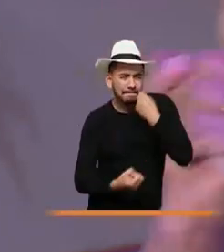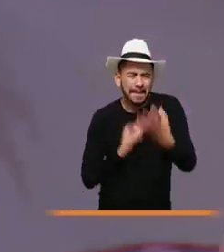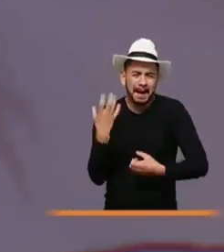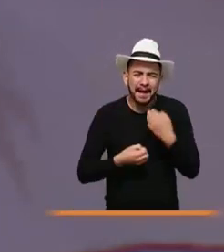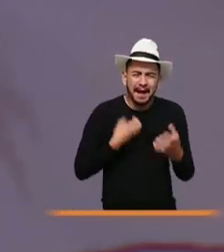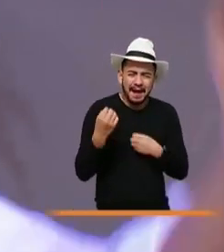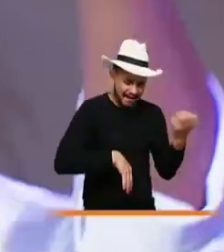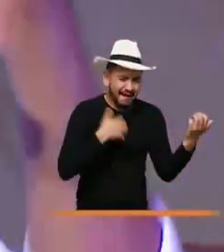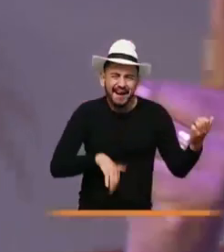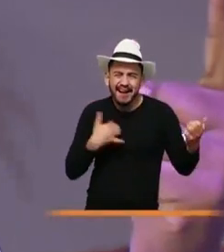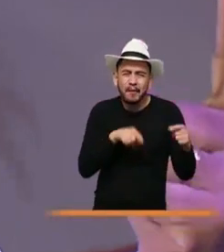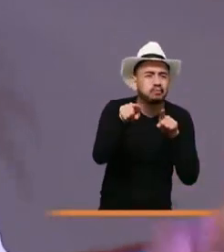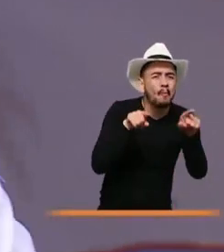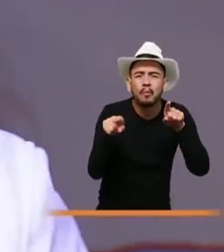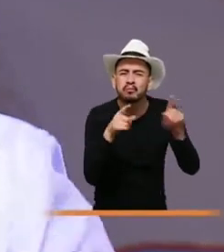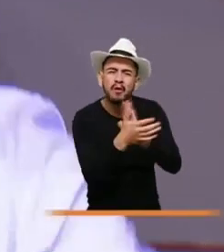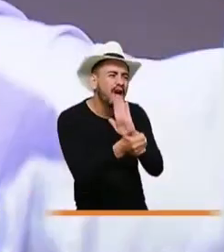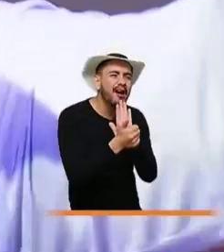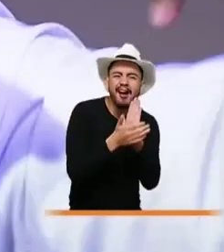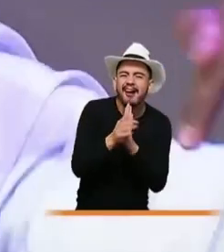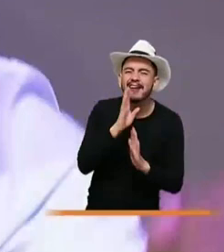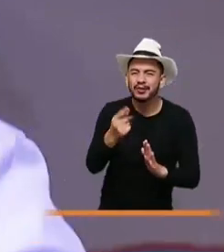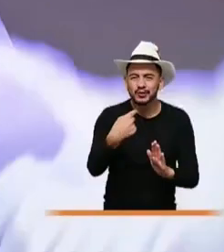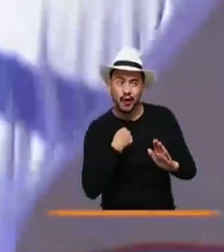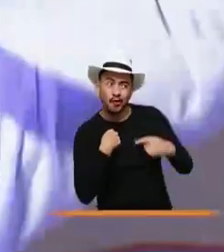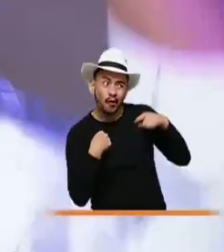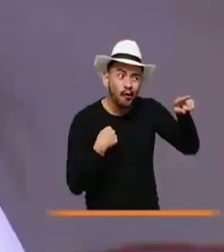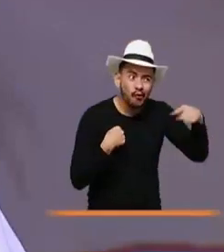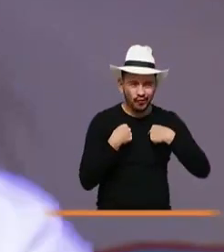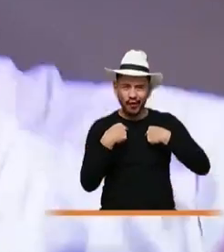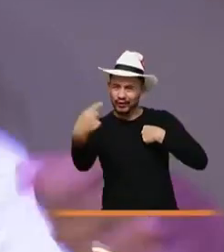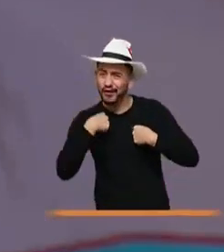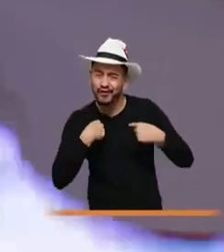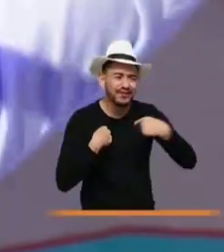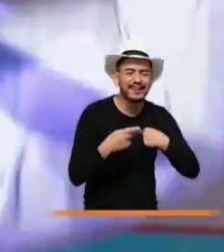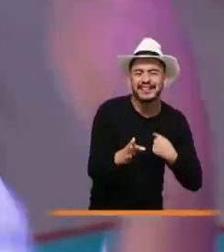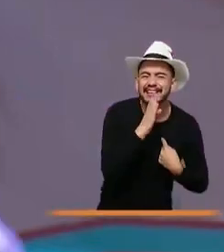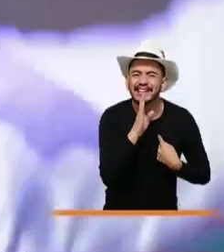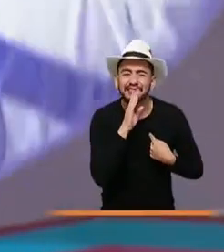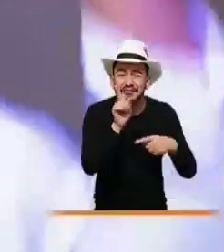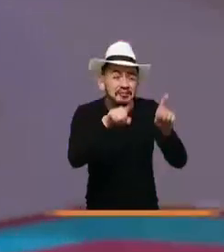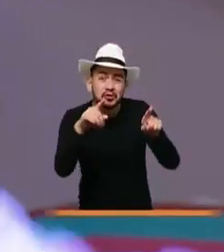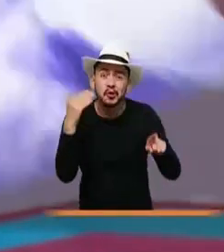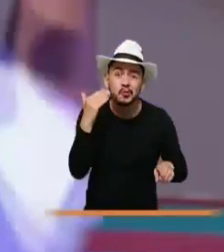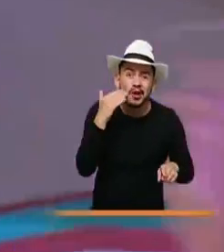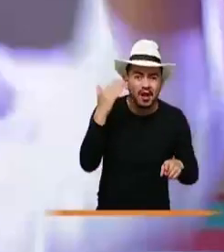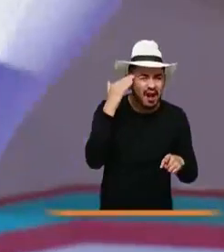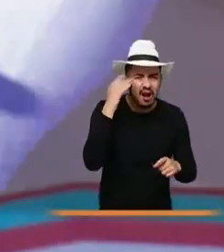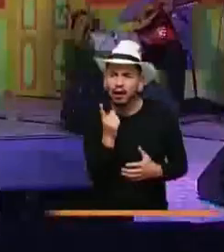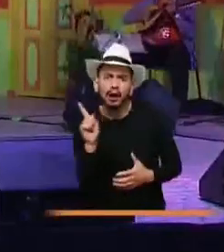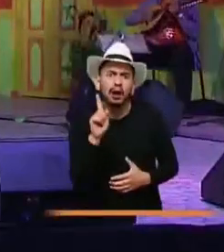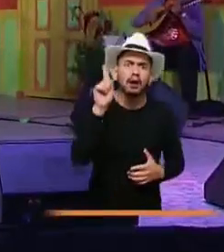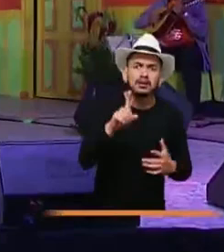mostrando quien sobresale y en una recta el que se boca